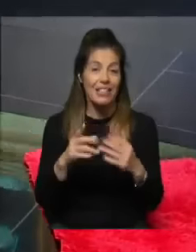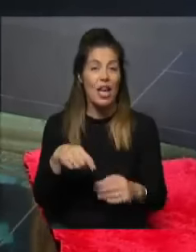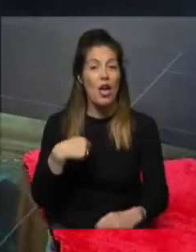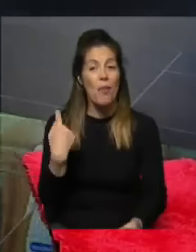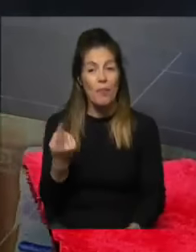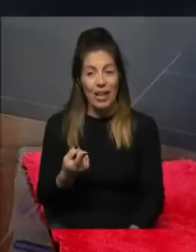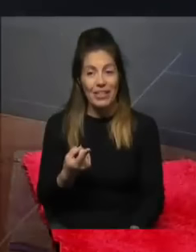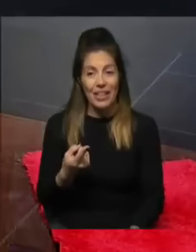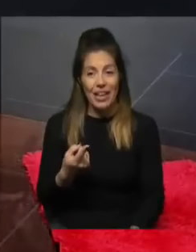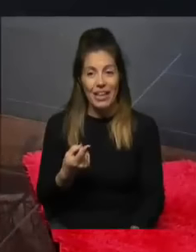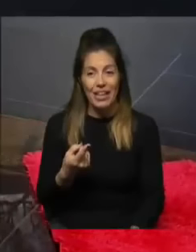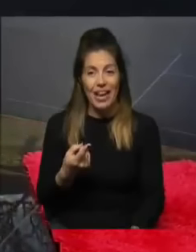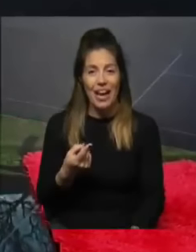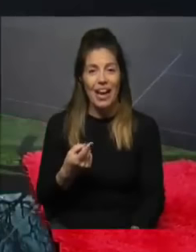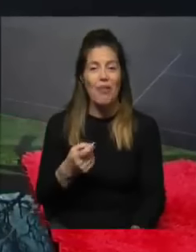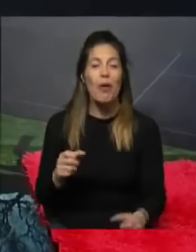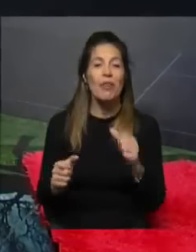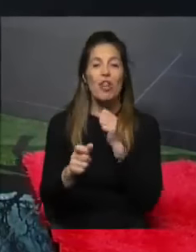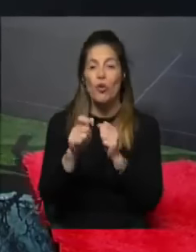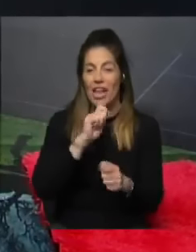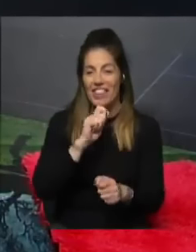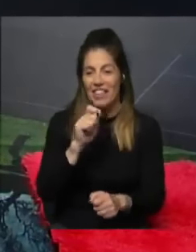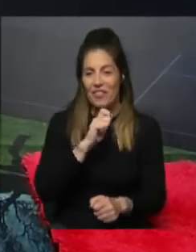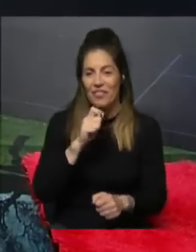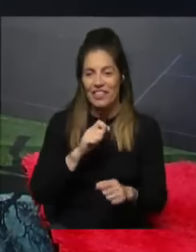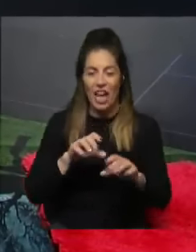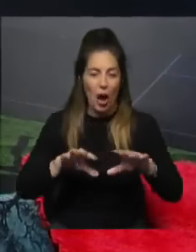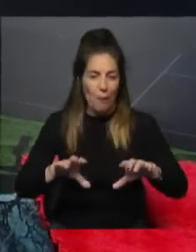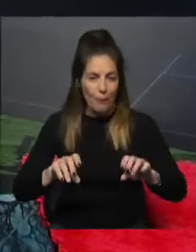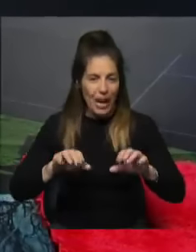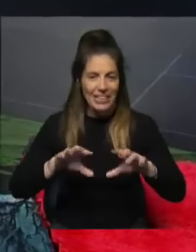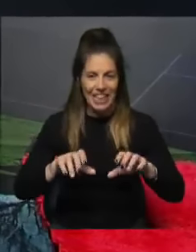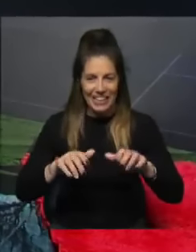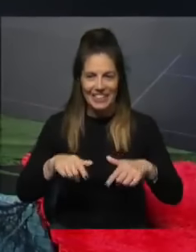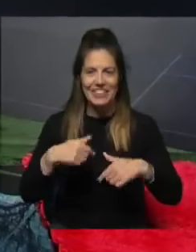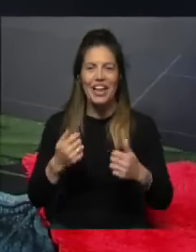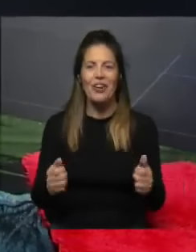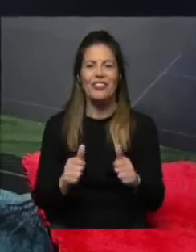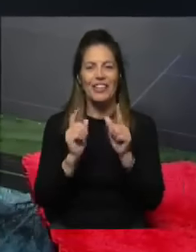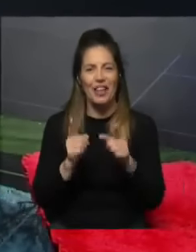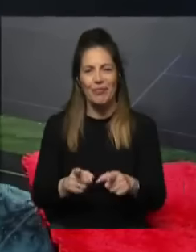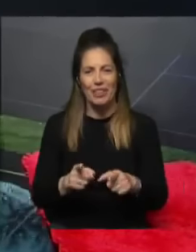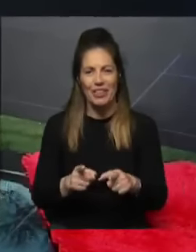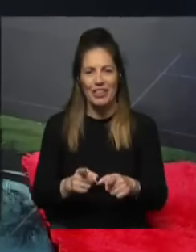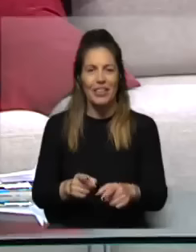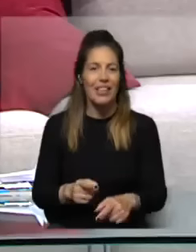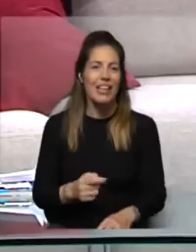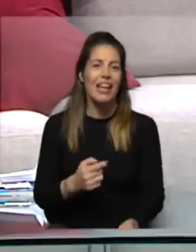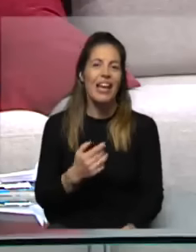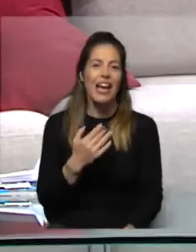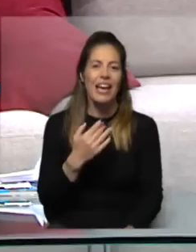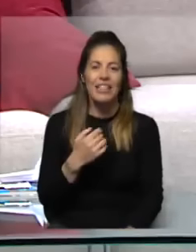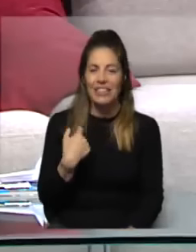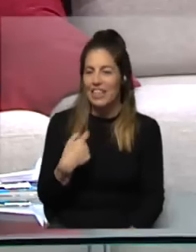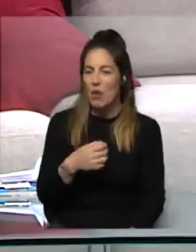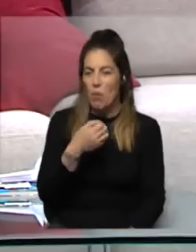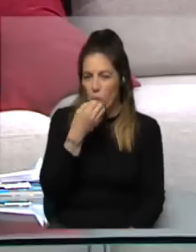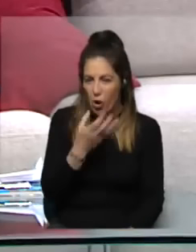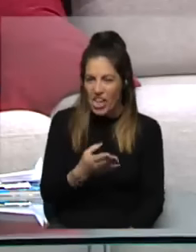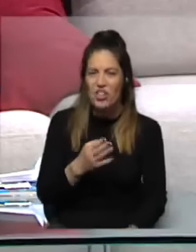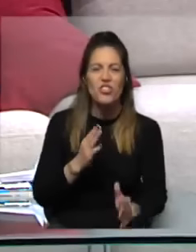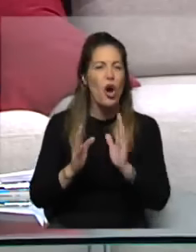hacer una entrevista masajista. Una que haga las uñas, así nos vamos luqueando. Pero qué maravilla, amo esos comerciantes que siguen